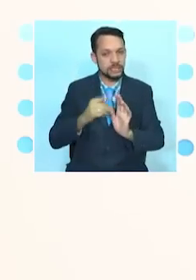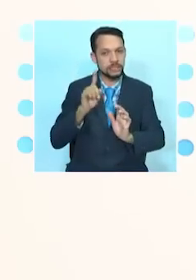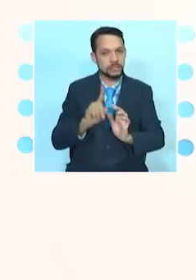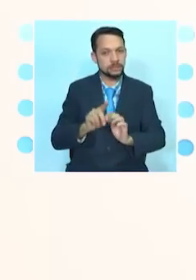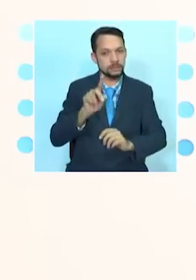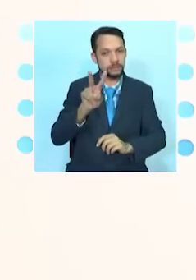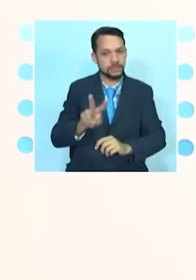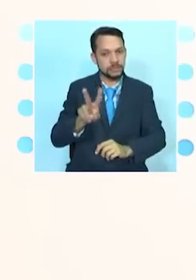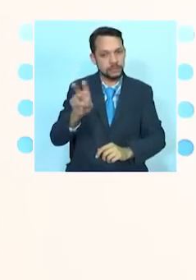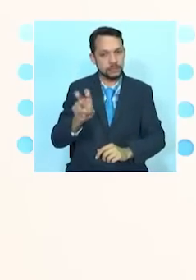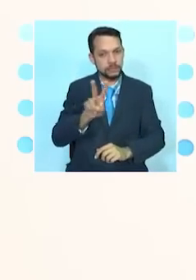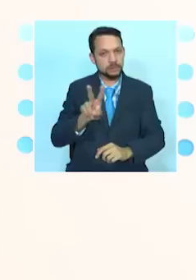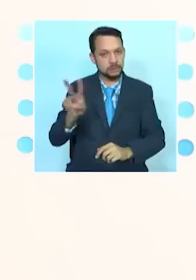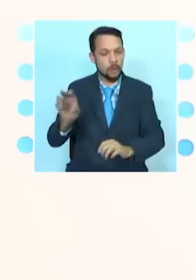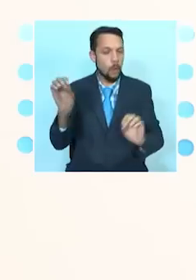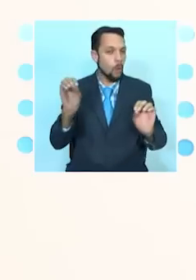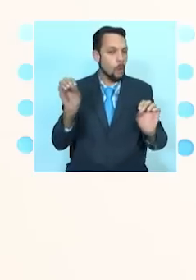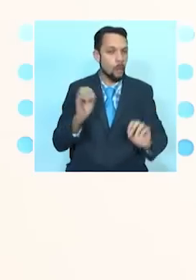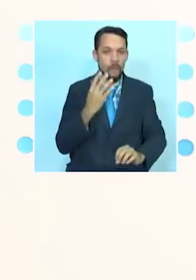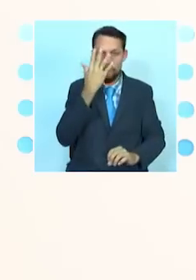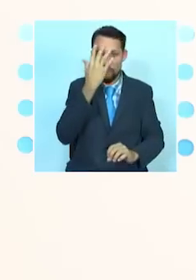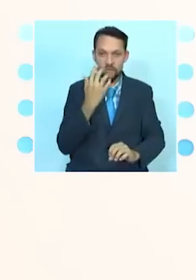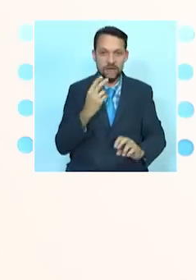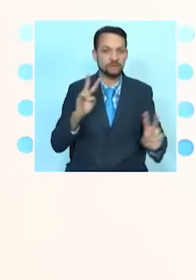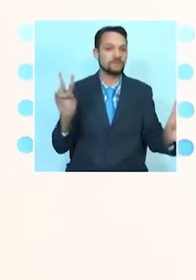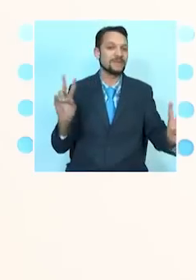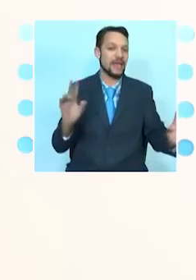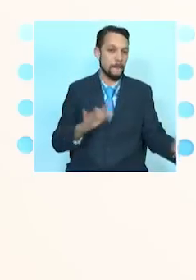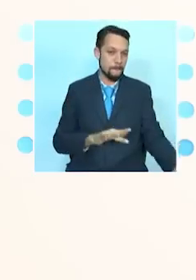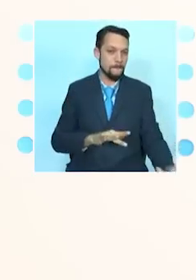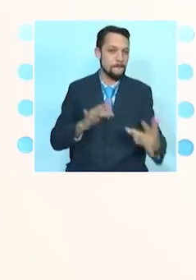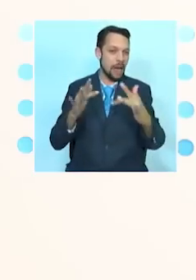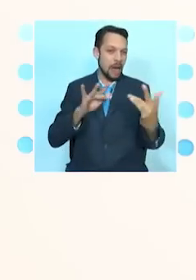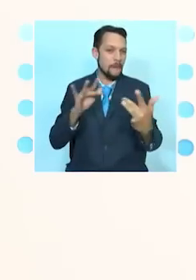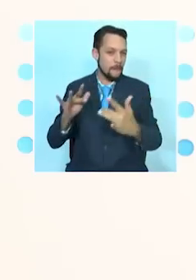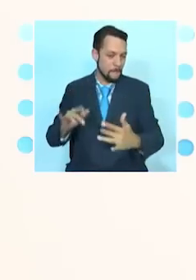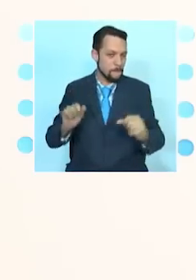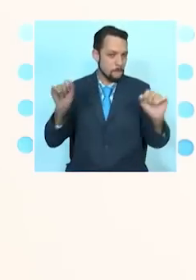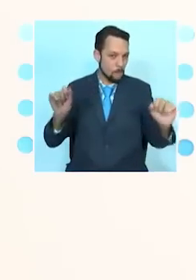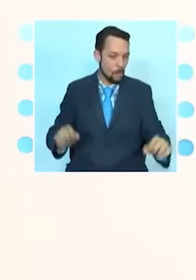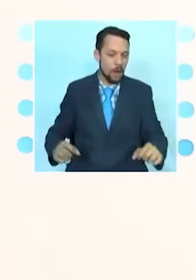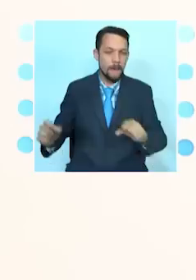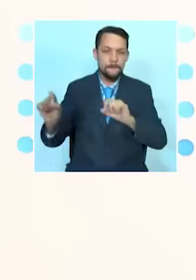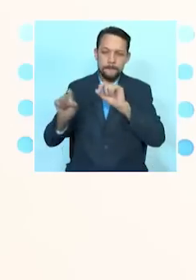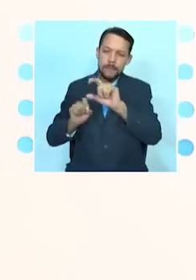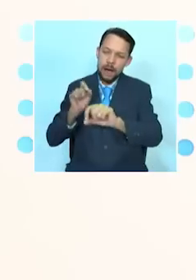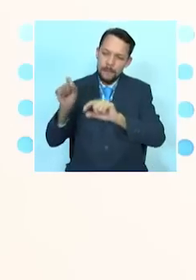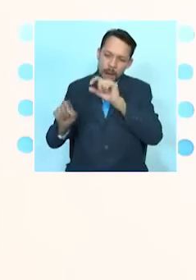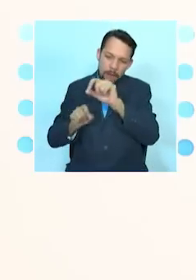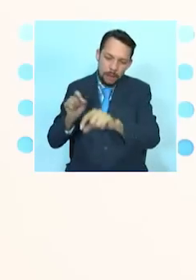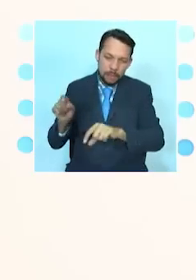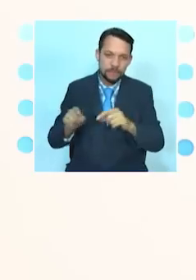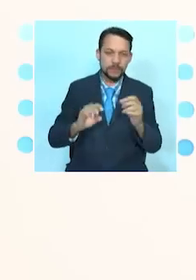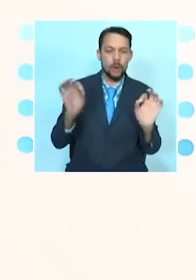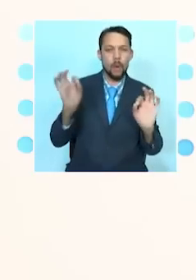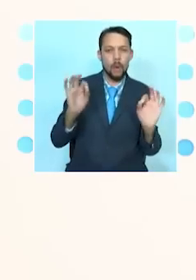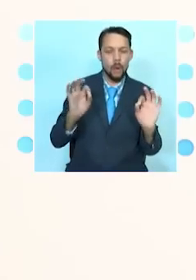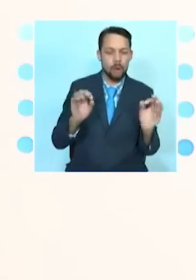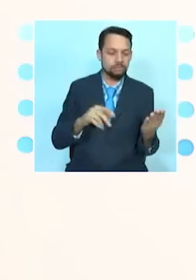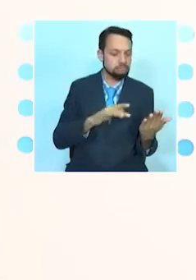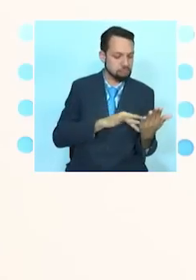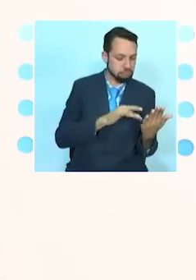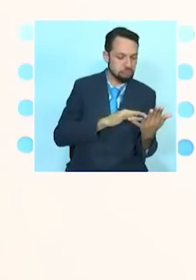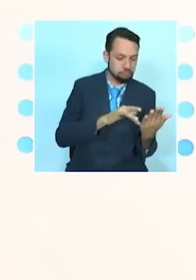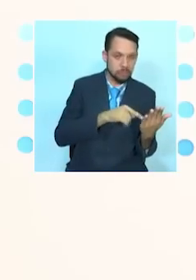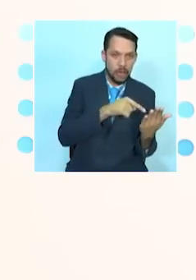es la mejor conexión que podemos tener ahora por internet por ahí pueden observar el programa si no tienen una pantalla de